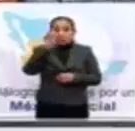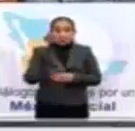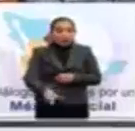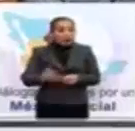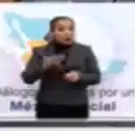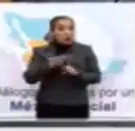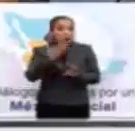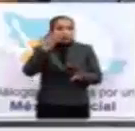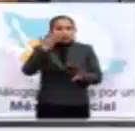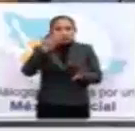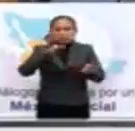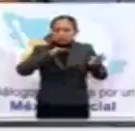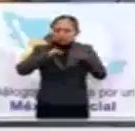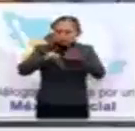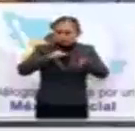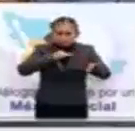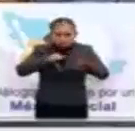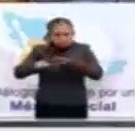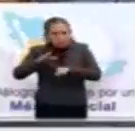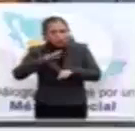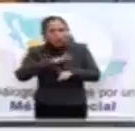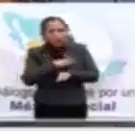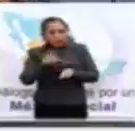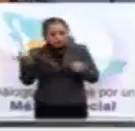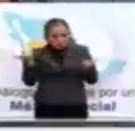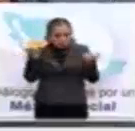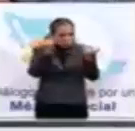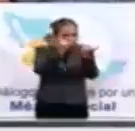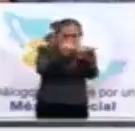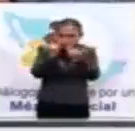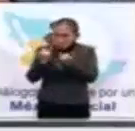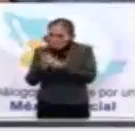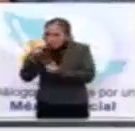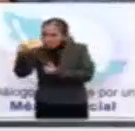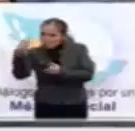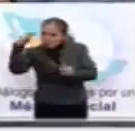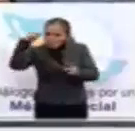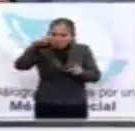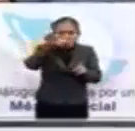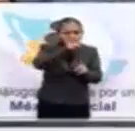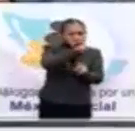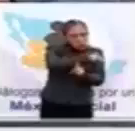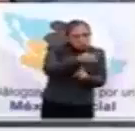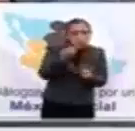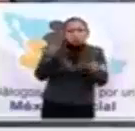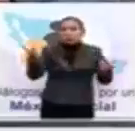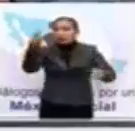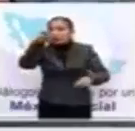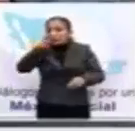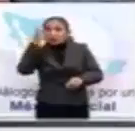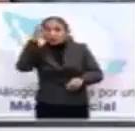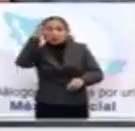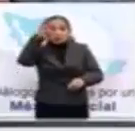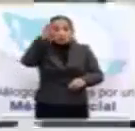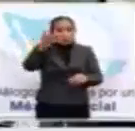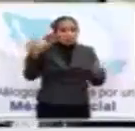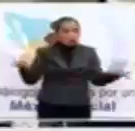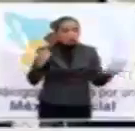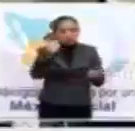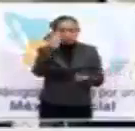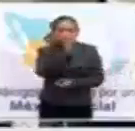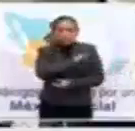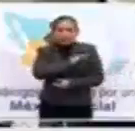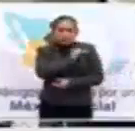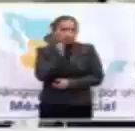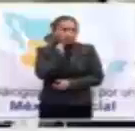bastante elaborados, hay una coincidencia de perspectivas en donde ciertamente quiero felicitar